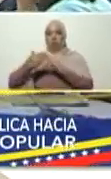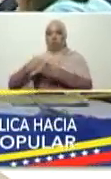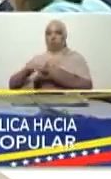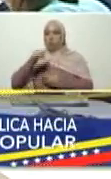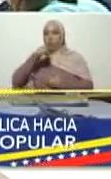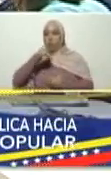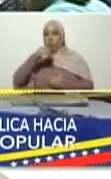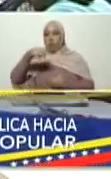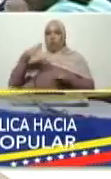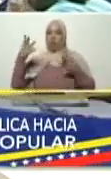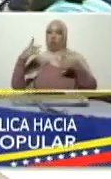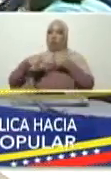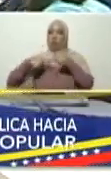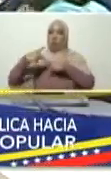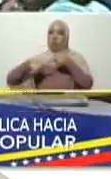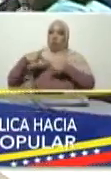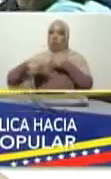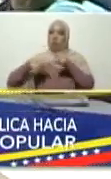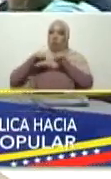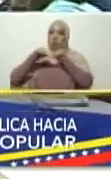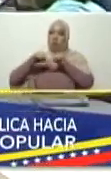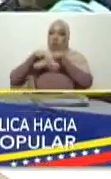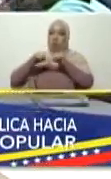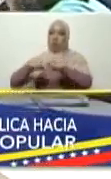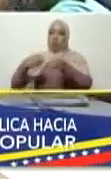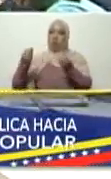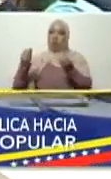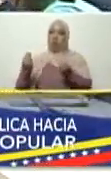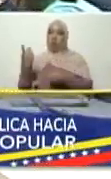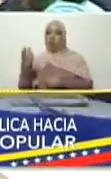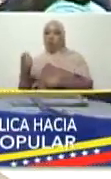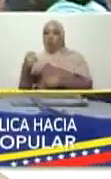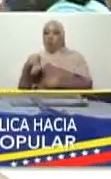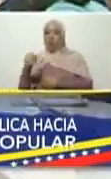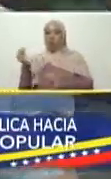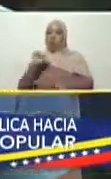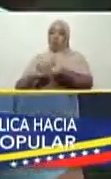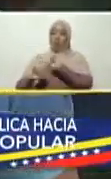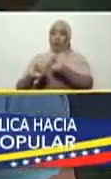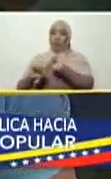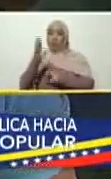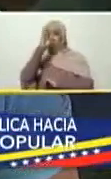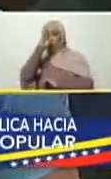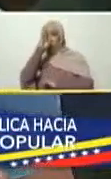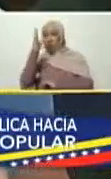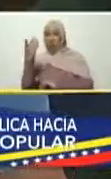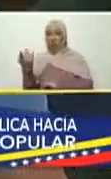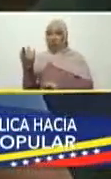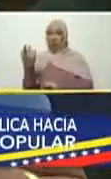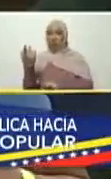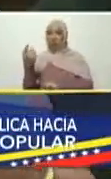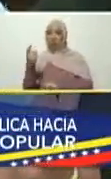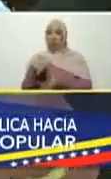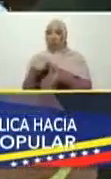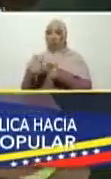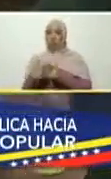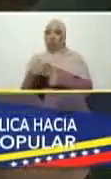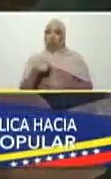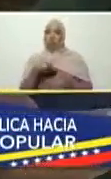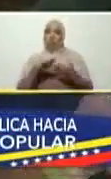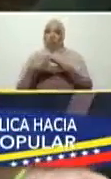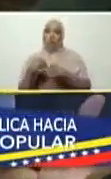estamos produciendo con dignidad, que muchas veces nos tenemos que enfrentar al metabolismo del capital, porque entonces nosotros decimos, ah, pero